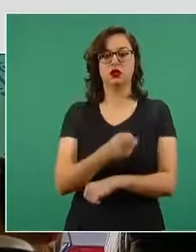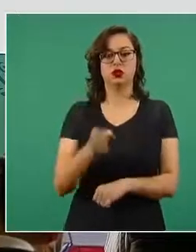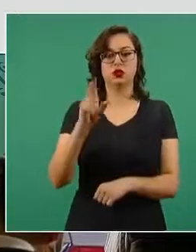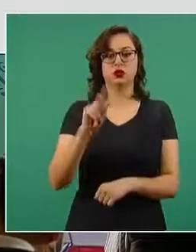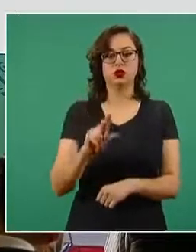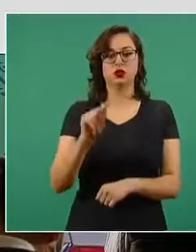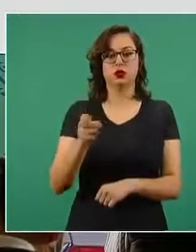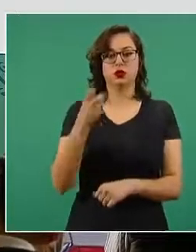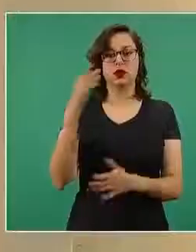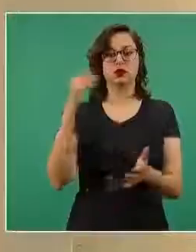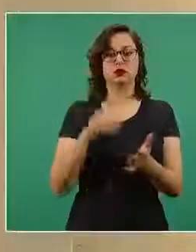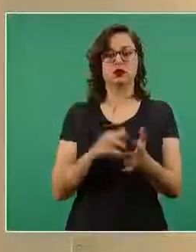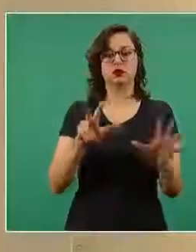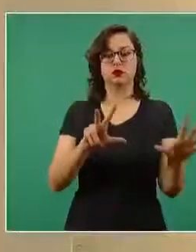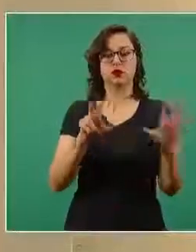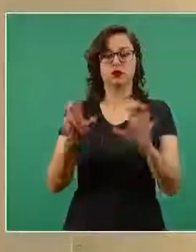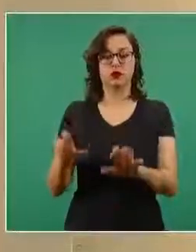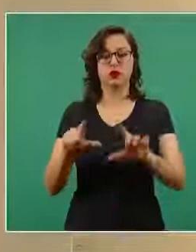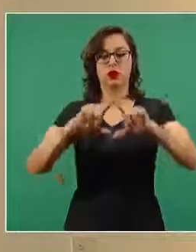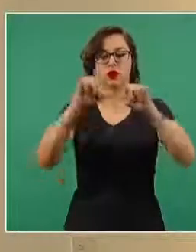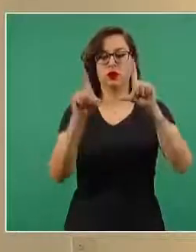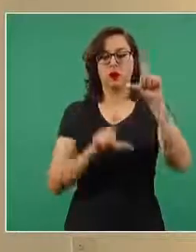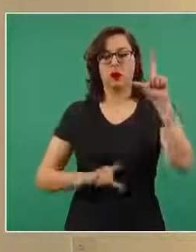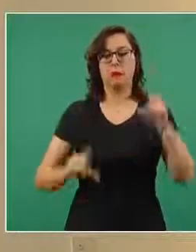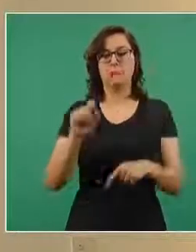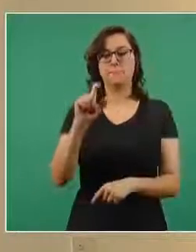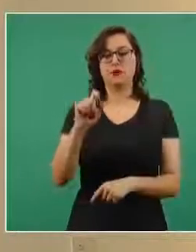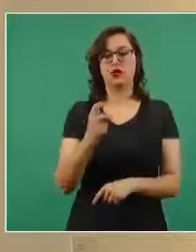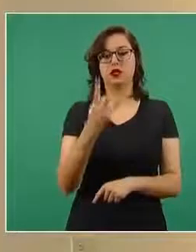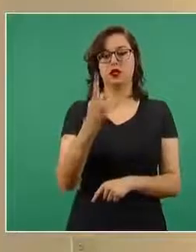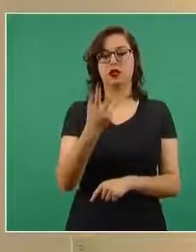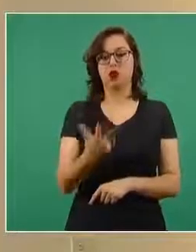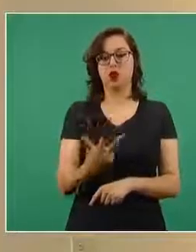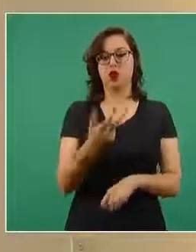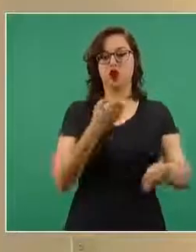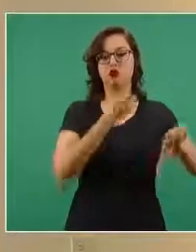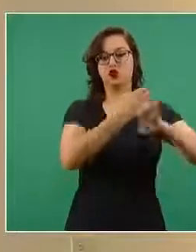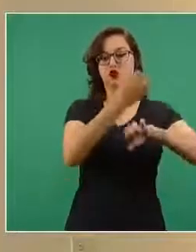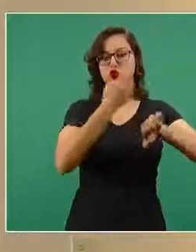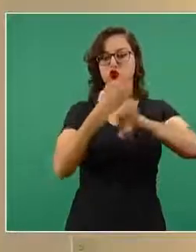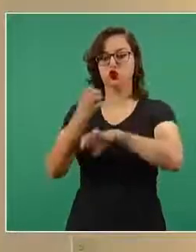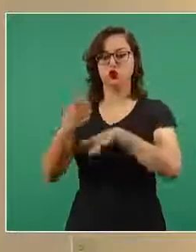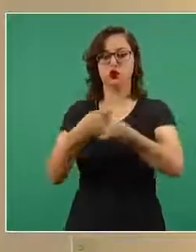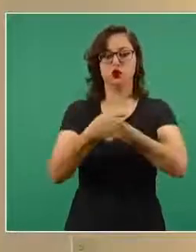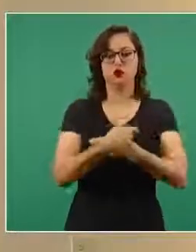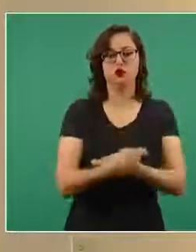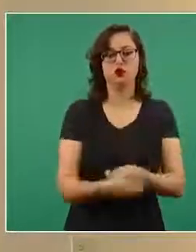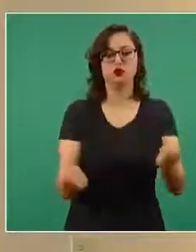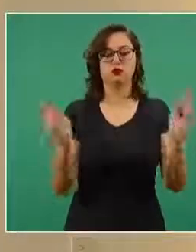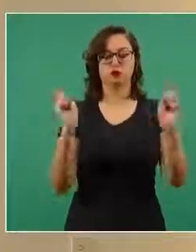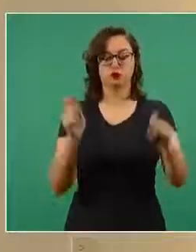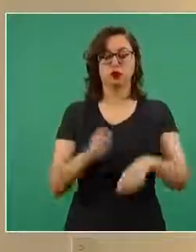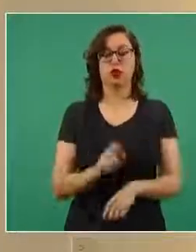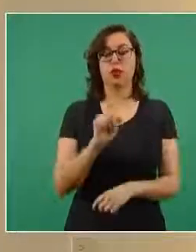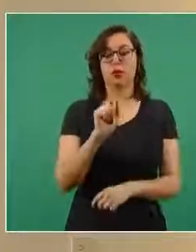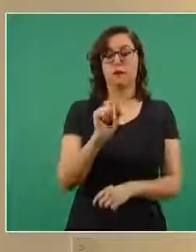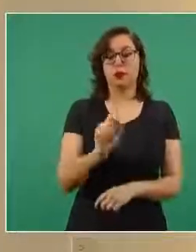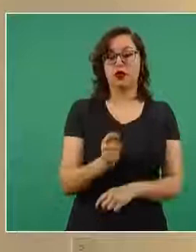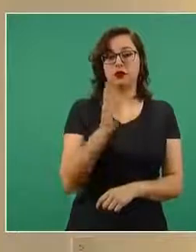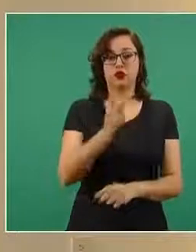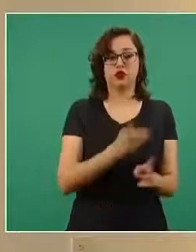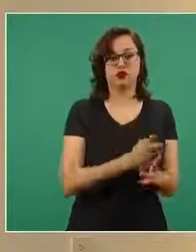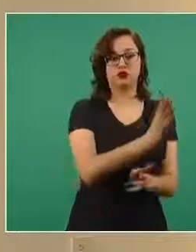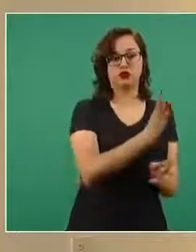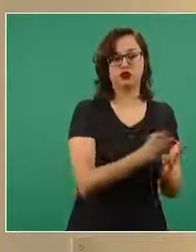292.880, cubriendo 28 estados, materializando 22 rutas terrestres con la respectiva